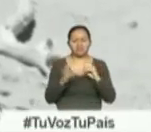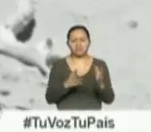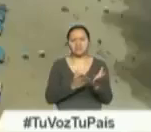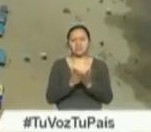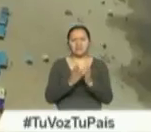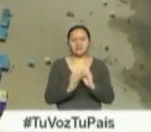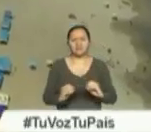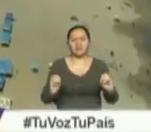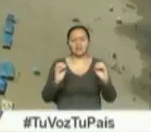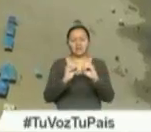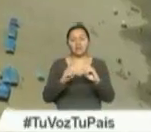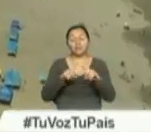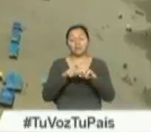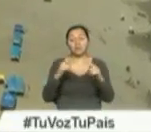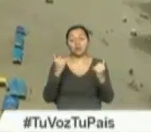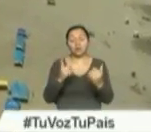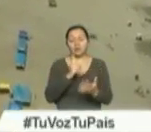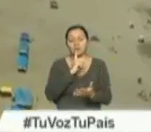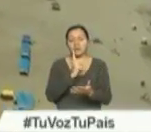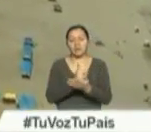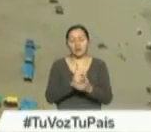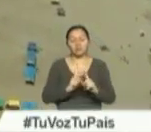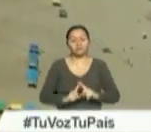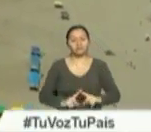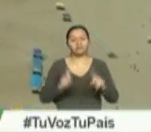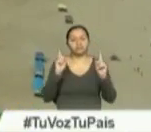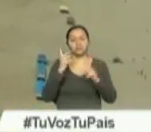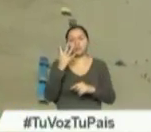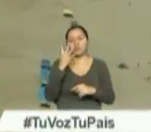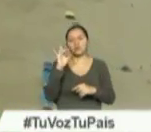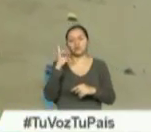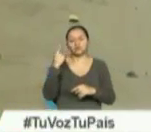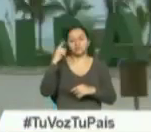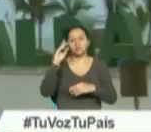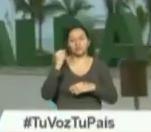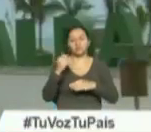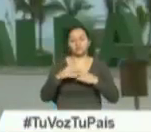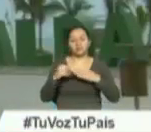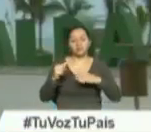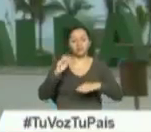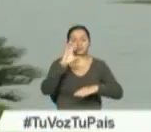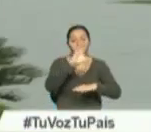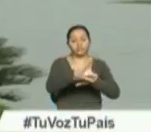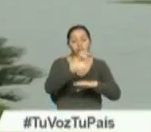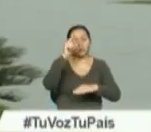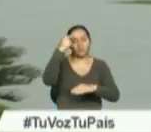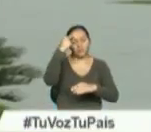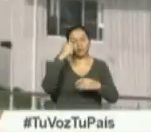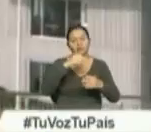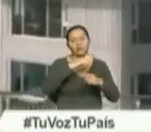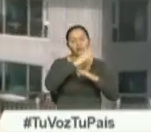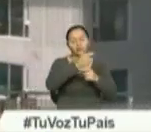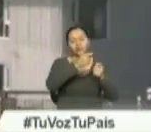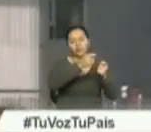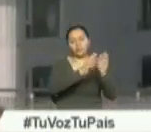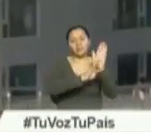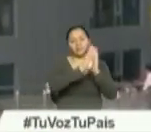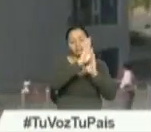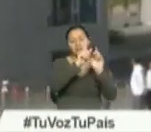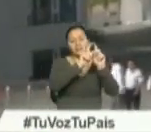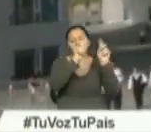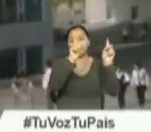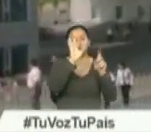servicio. Esa realidad cambió con la inversión de 48 millones de dólares que el gobierno nacional realizó a través de la flota